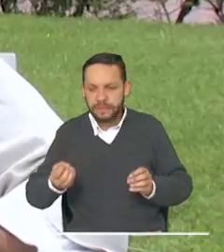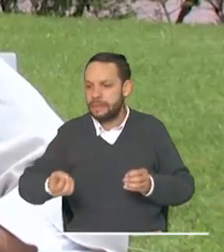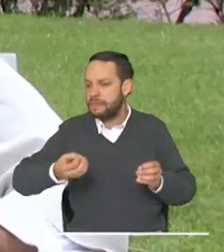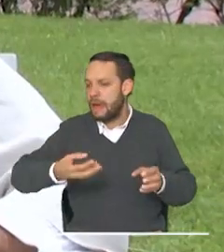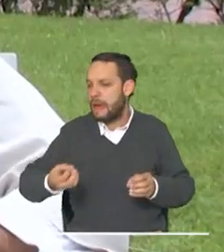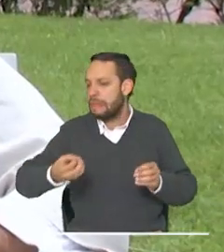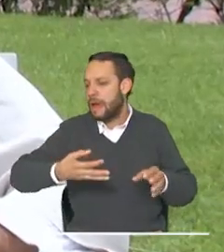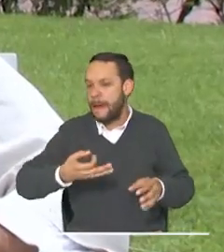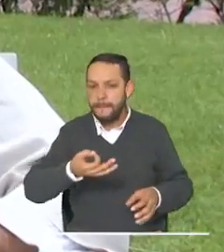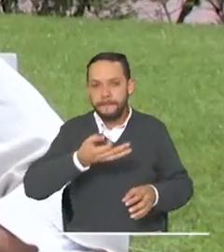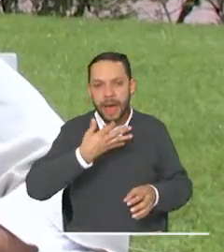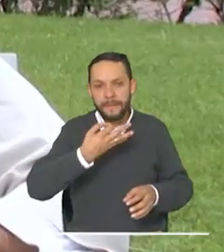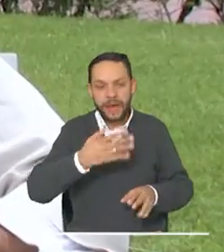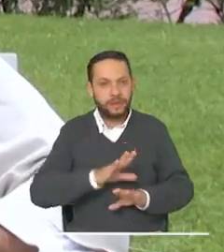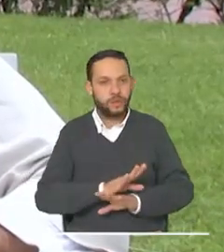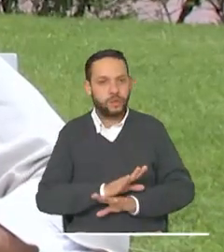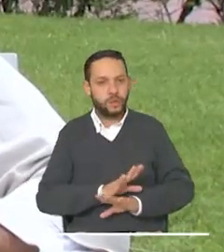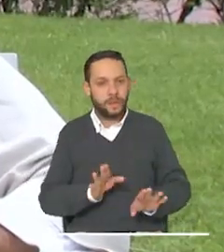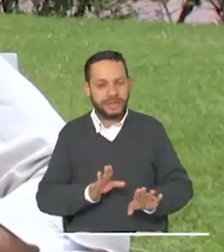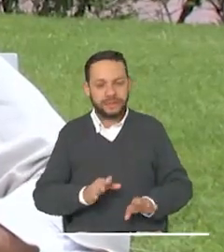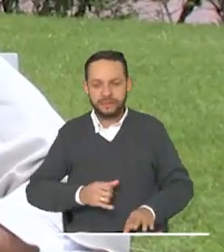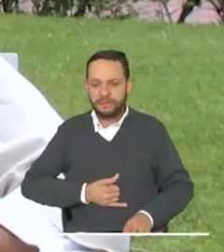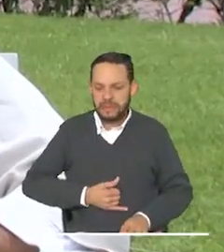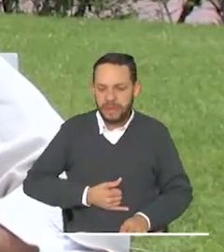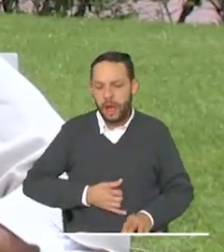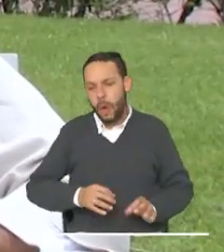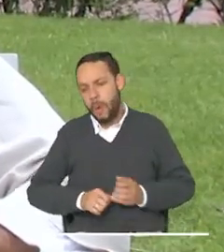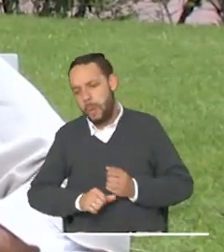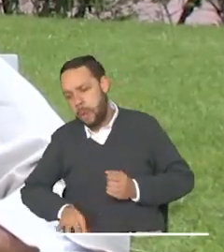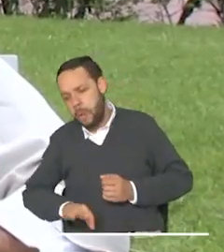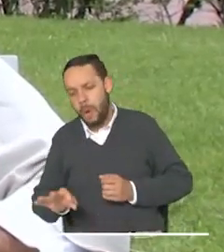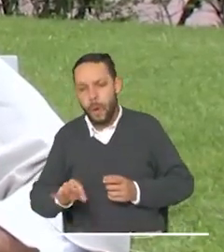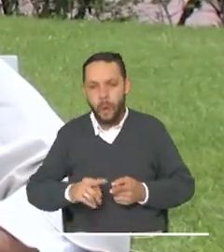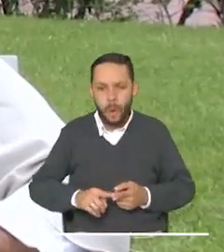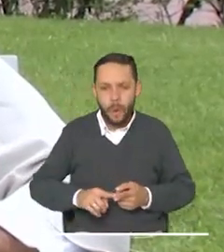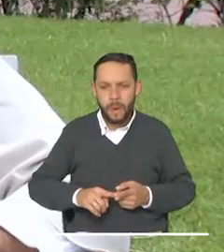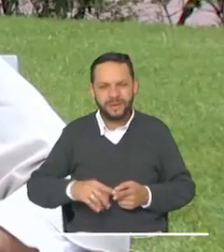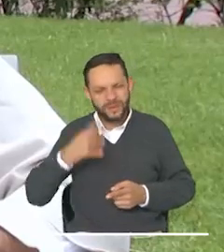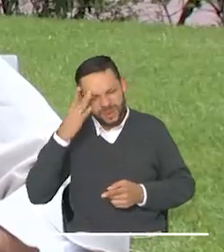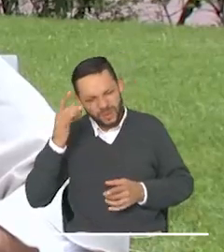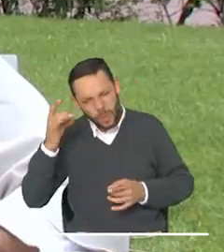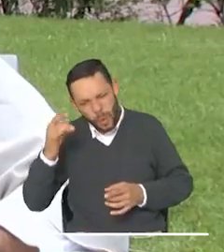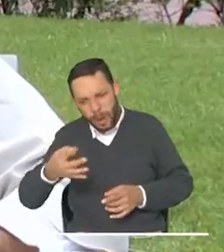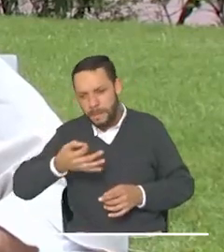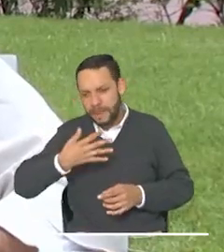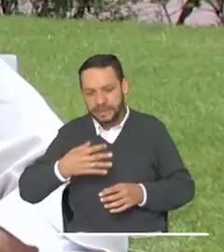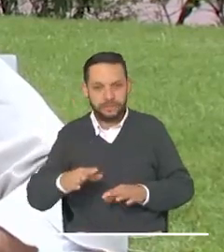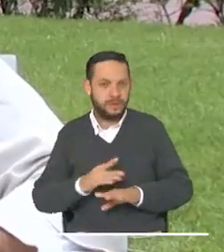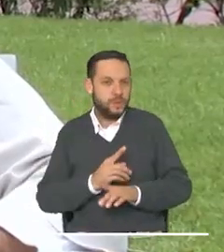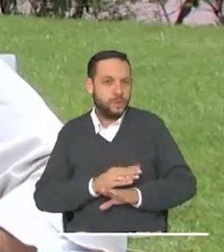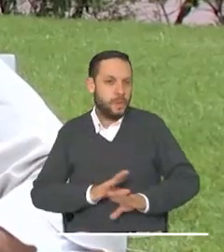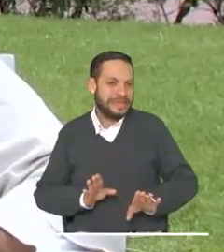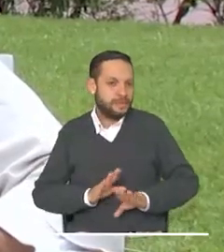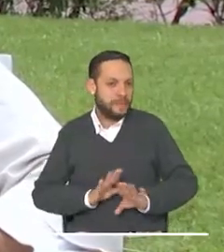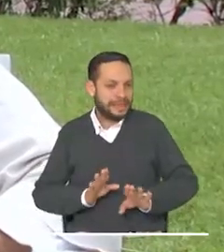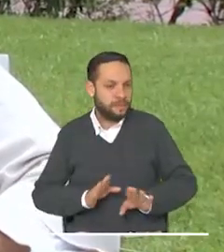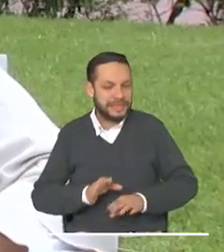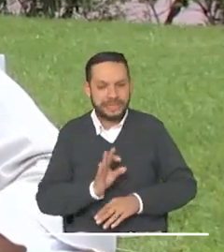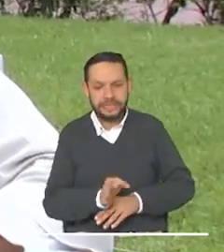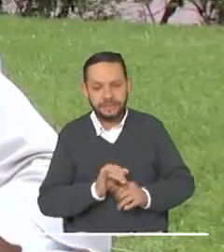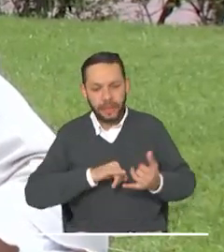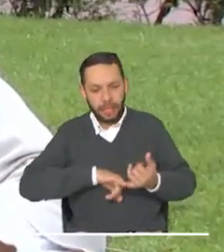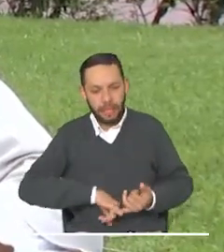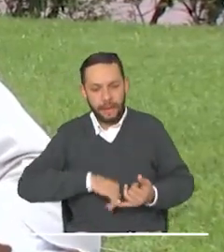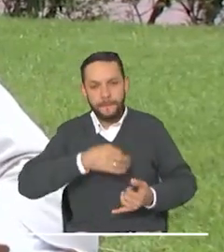con antidiarreicos la diarrea con antitusivos y realmente Más allá de la